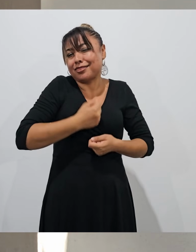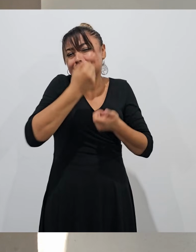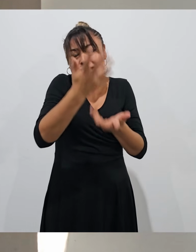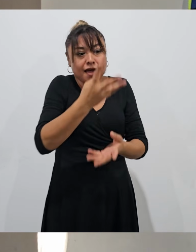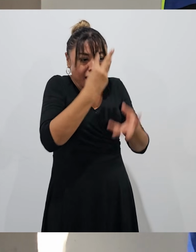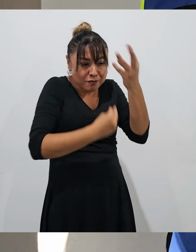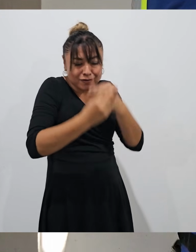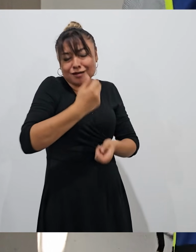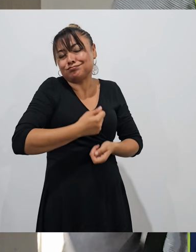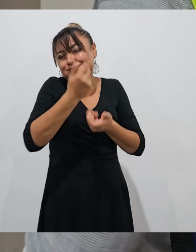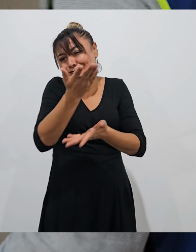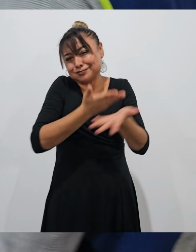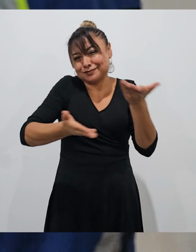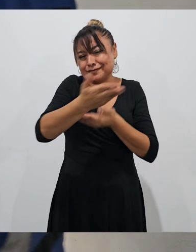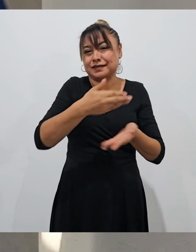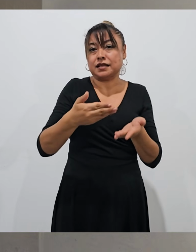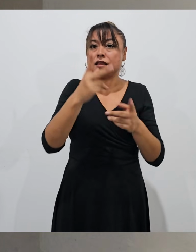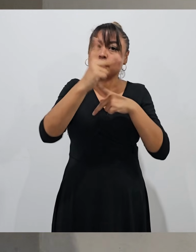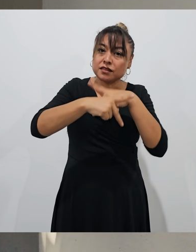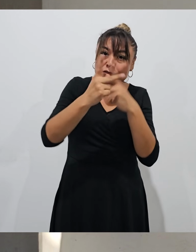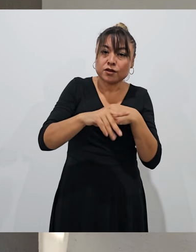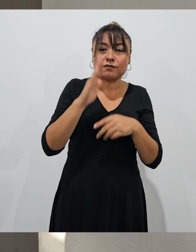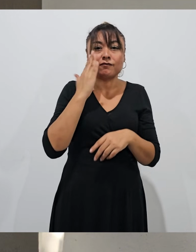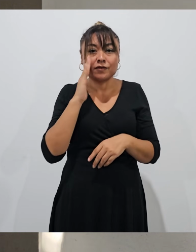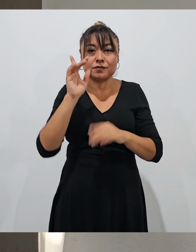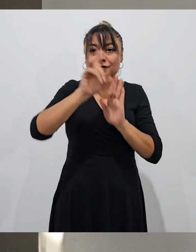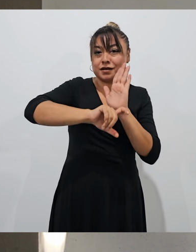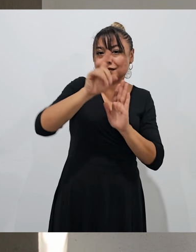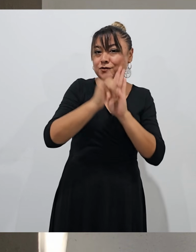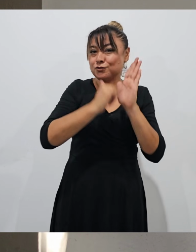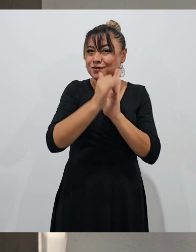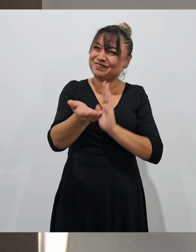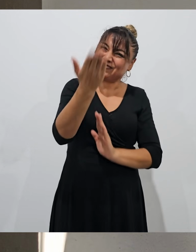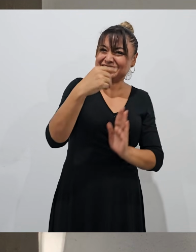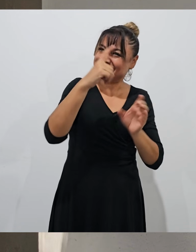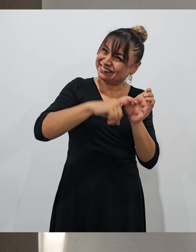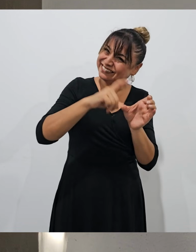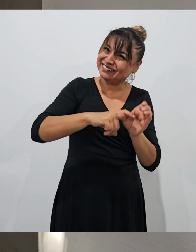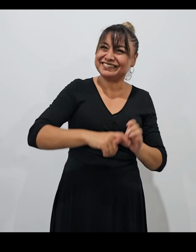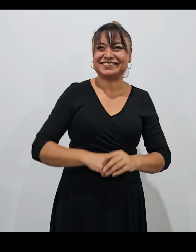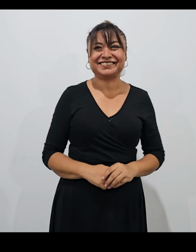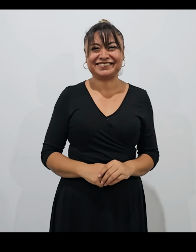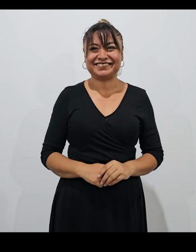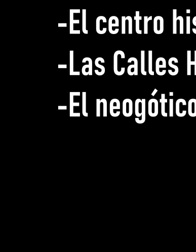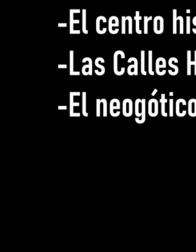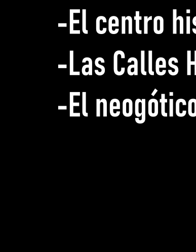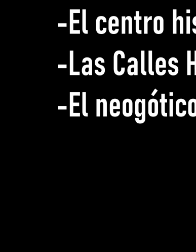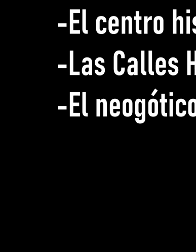carrera. Te invito a que me sigas en TikTok, Facebook, Instagram y YouTube para más arquitectura.